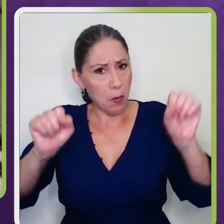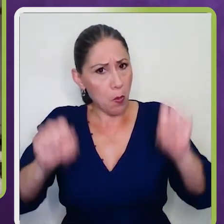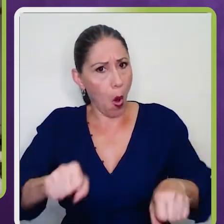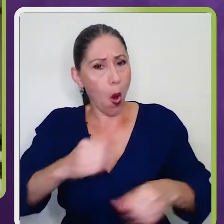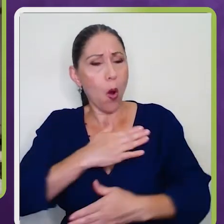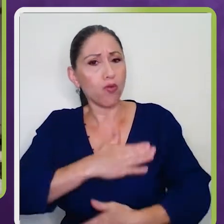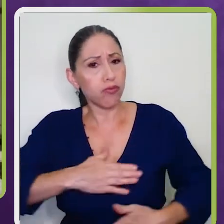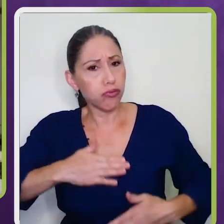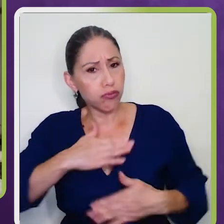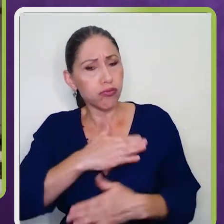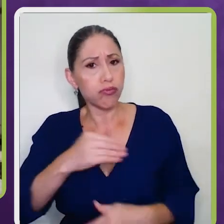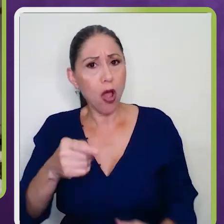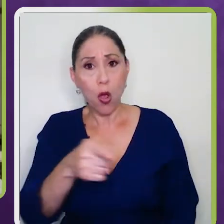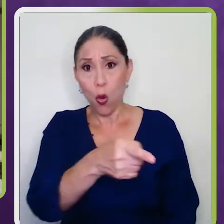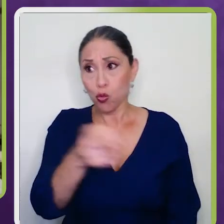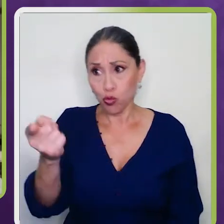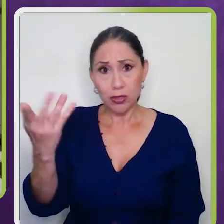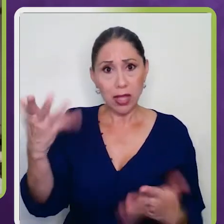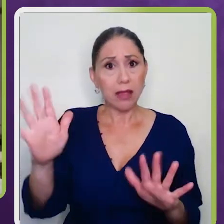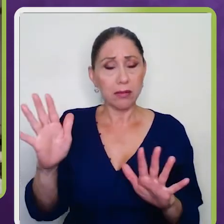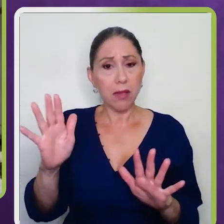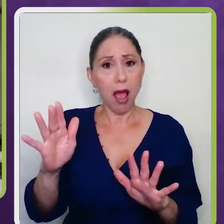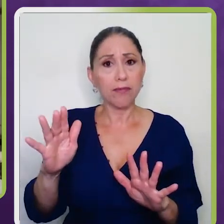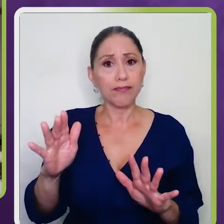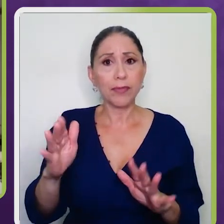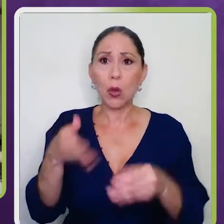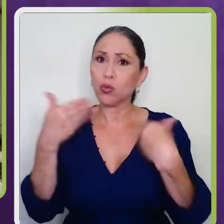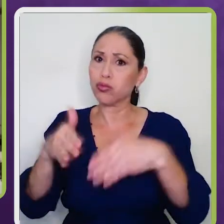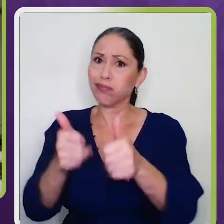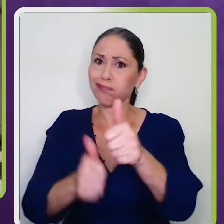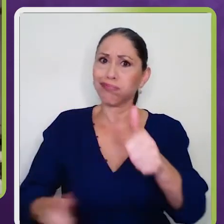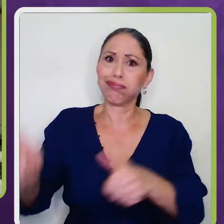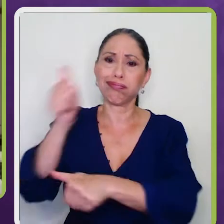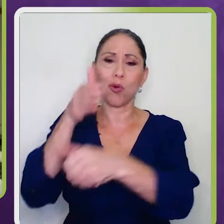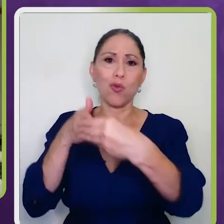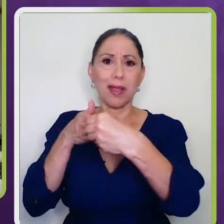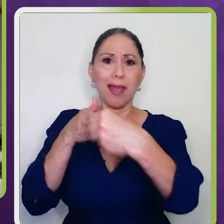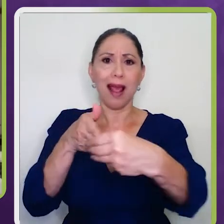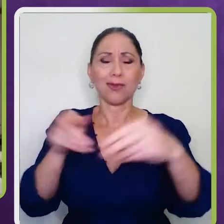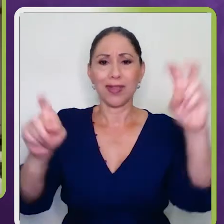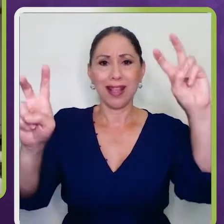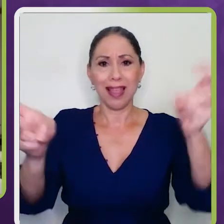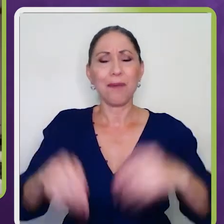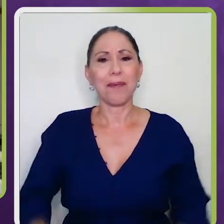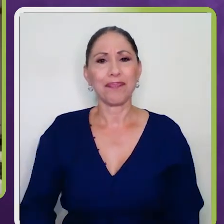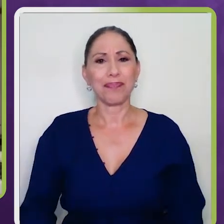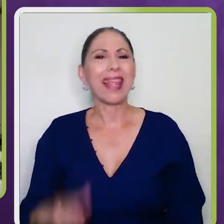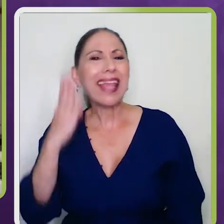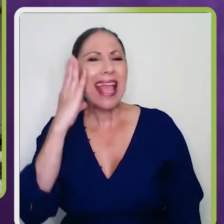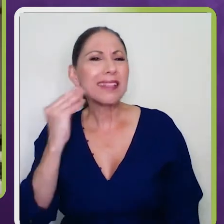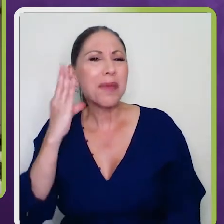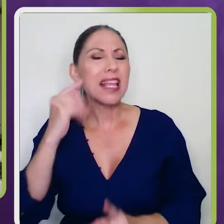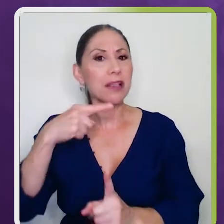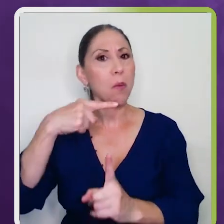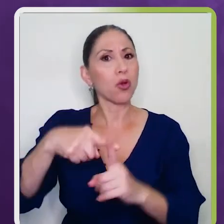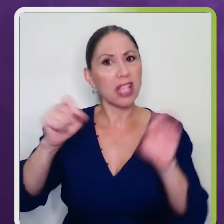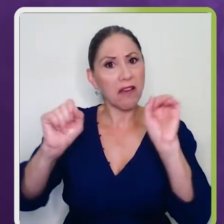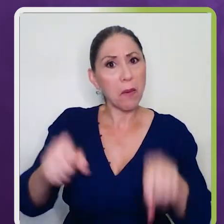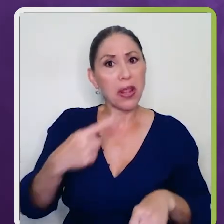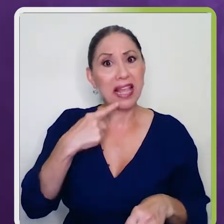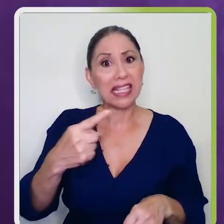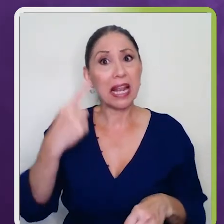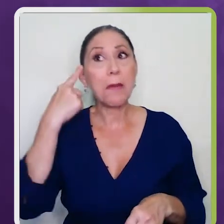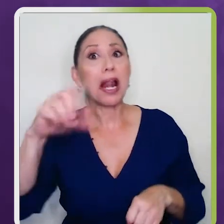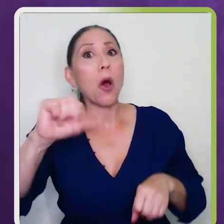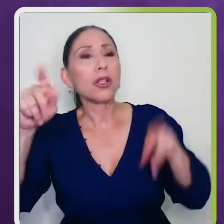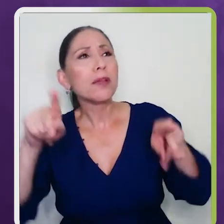y ustedes han tenido ¿verdad? Un liderazgo en este tema. ¿Qué experiencia positiva podría dar para antojar a